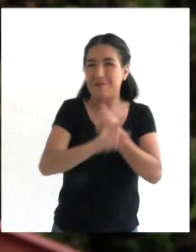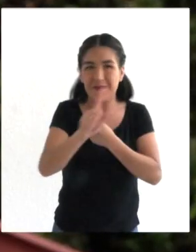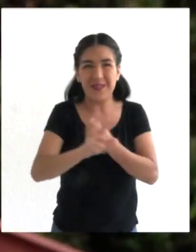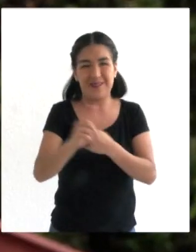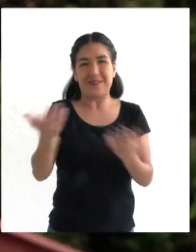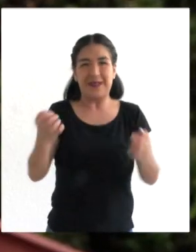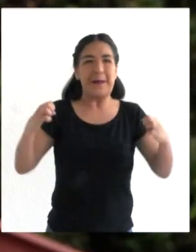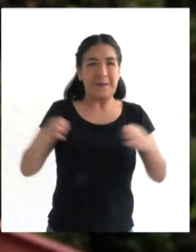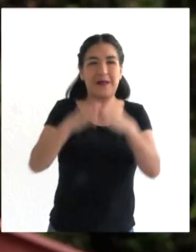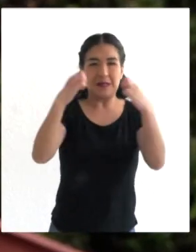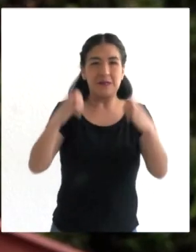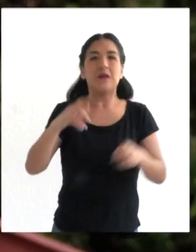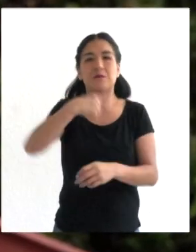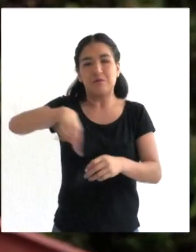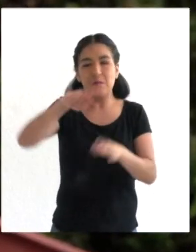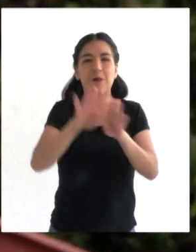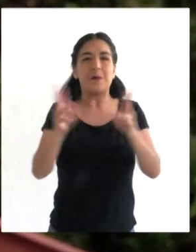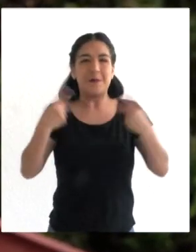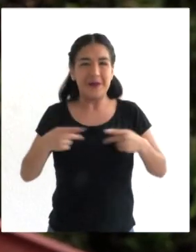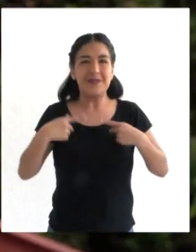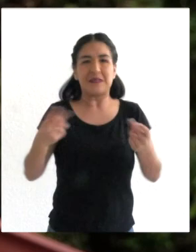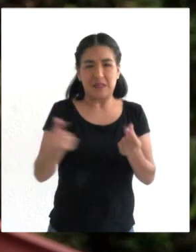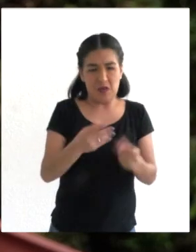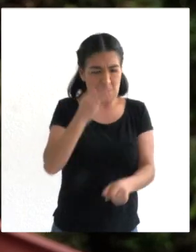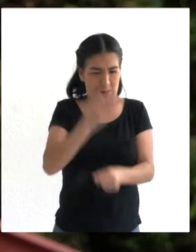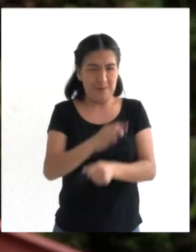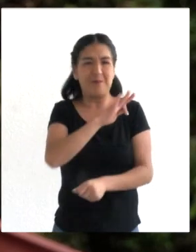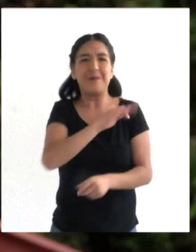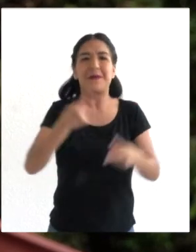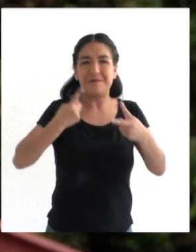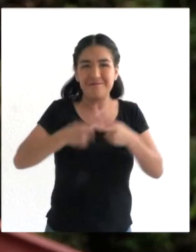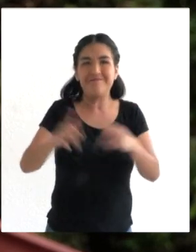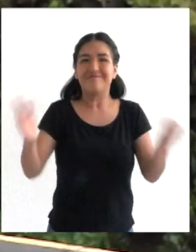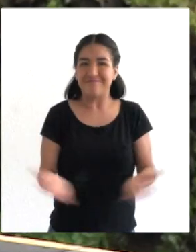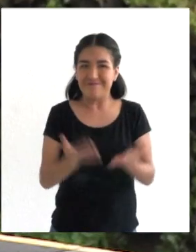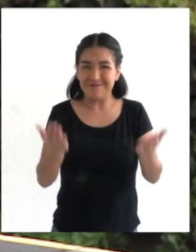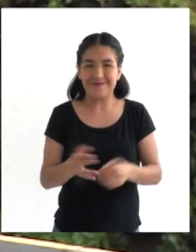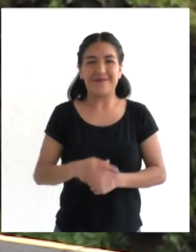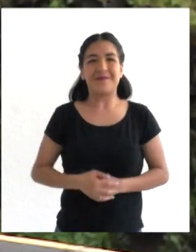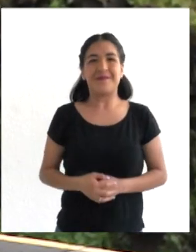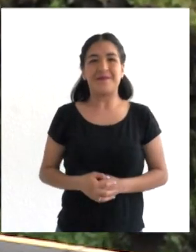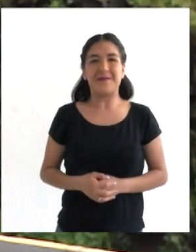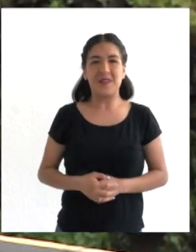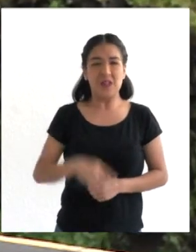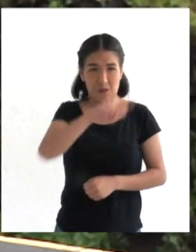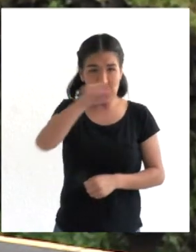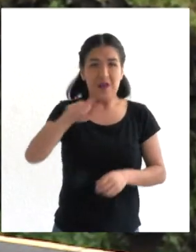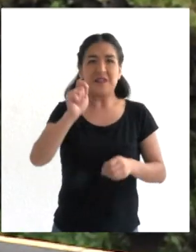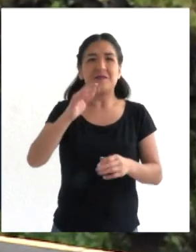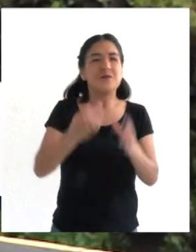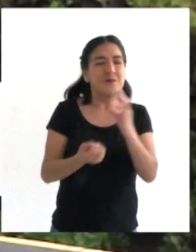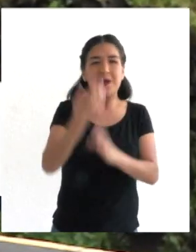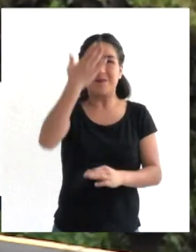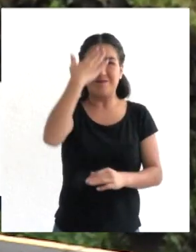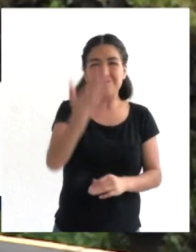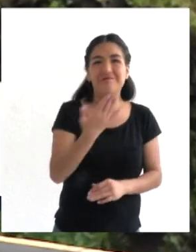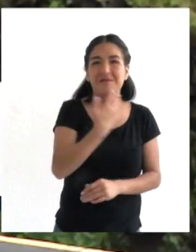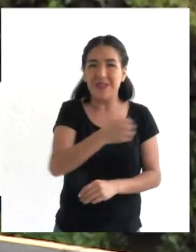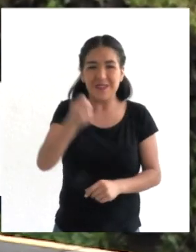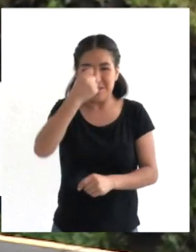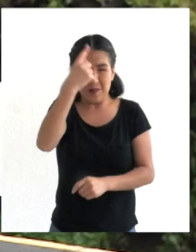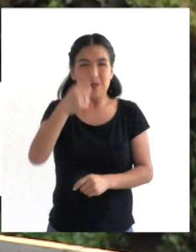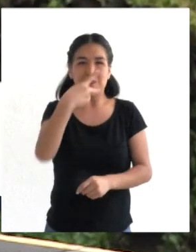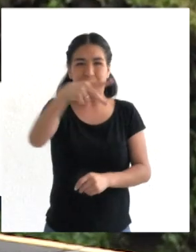personas proactivas. Hoy mismo podemos empezar a desarrollar esta habilidad. ¿Has hecho alguna innovación en algún ámbito de tu